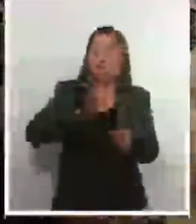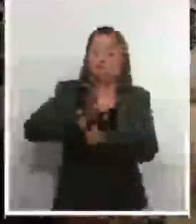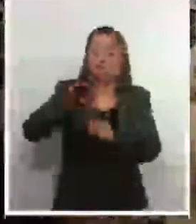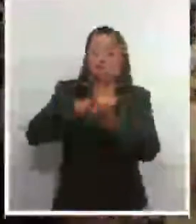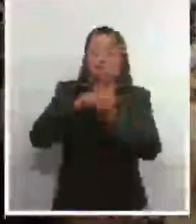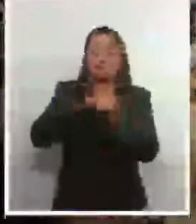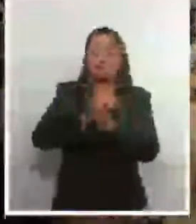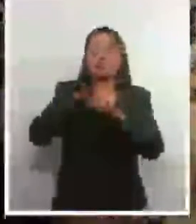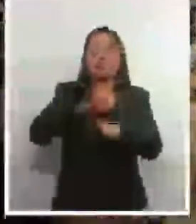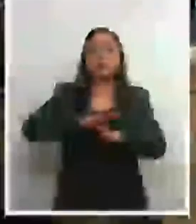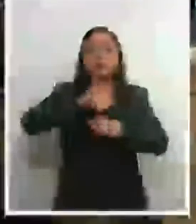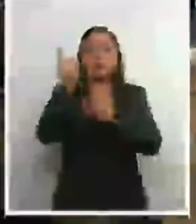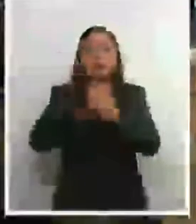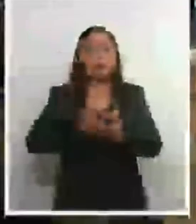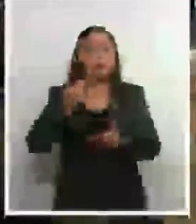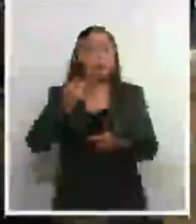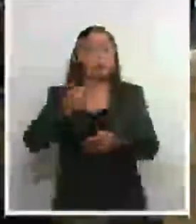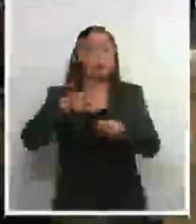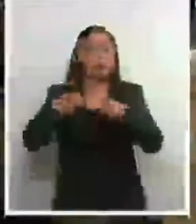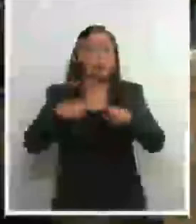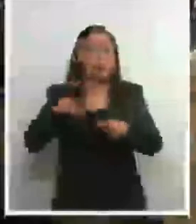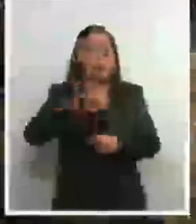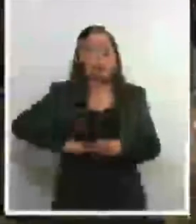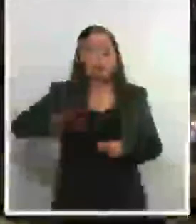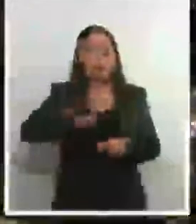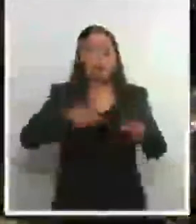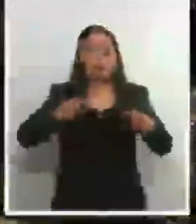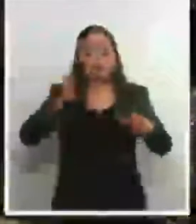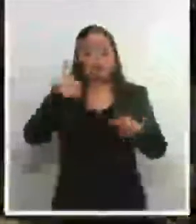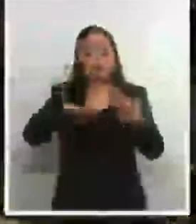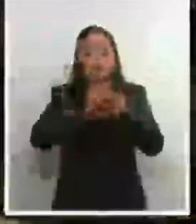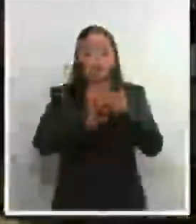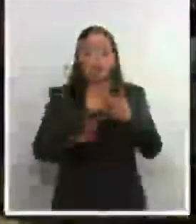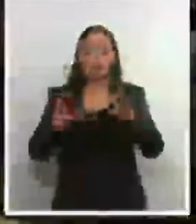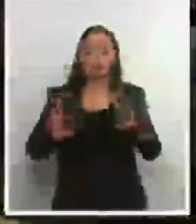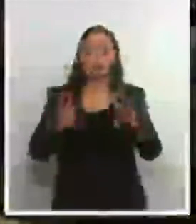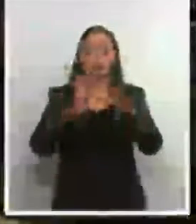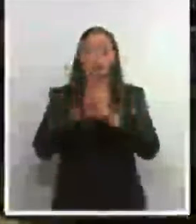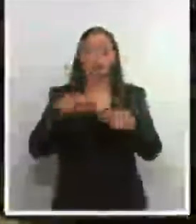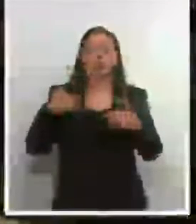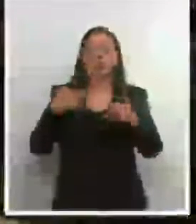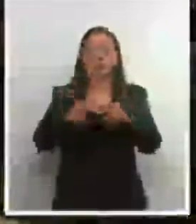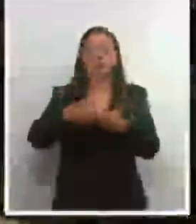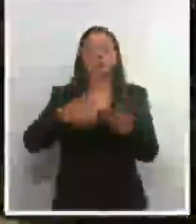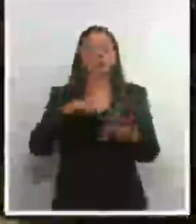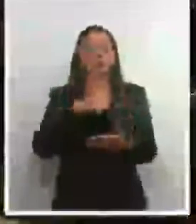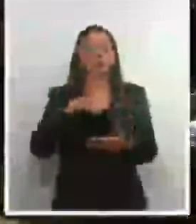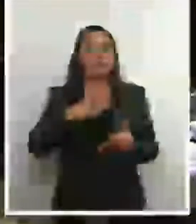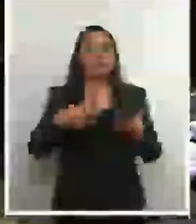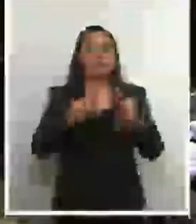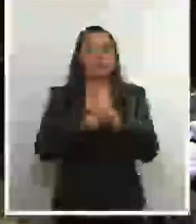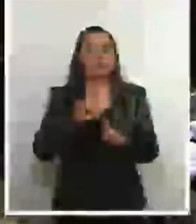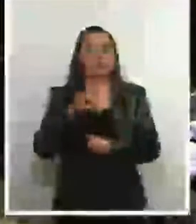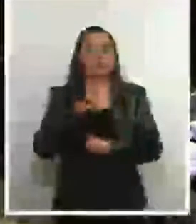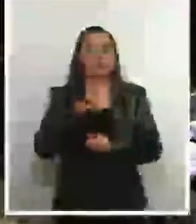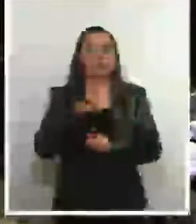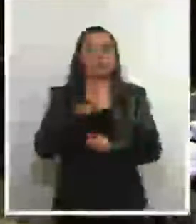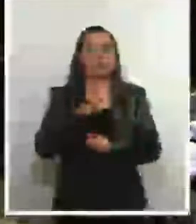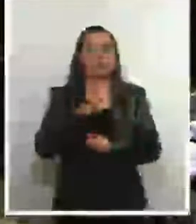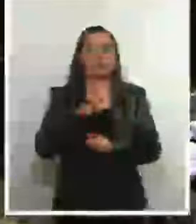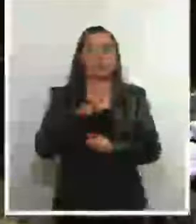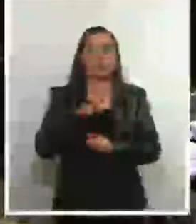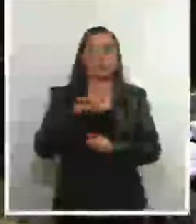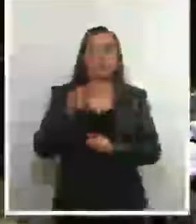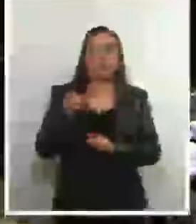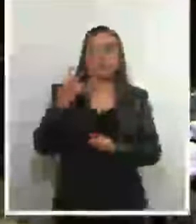garantizará las políticas públicas para su prevención. Hasta este momento le comento que se han